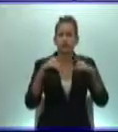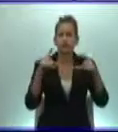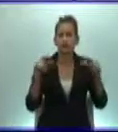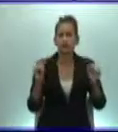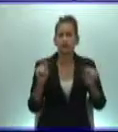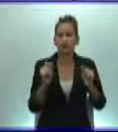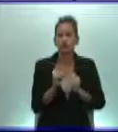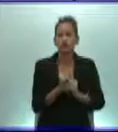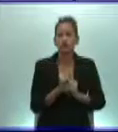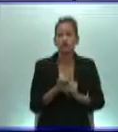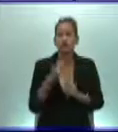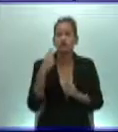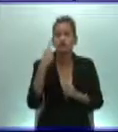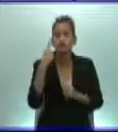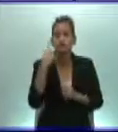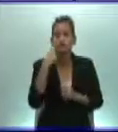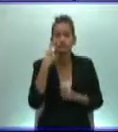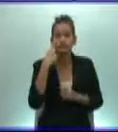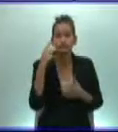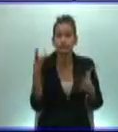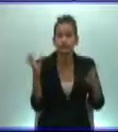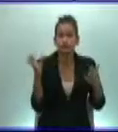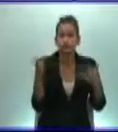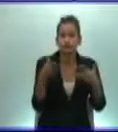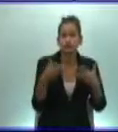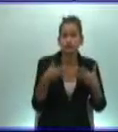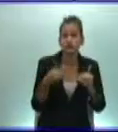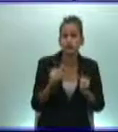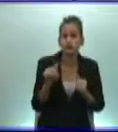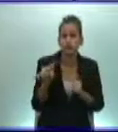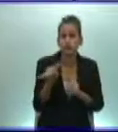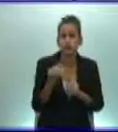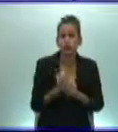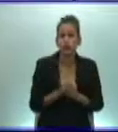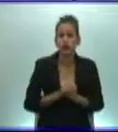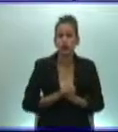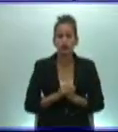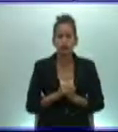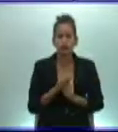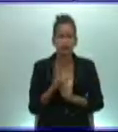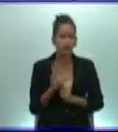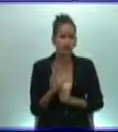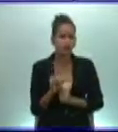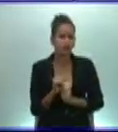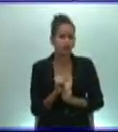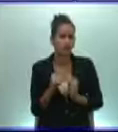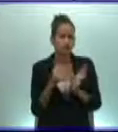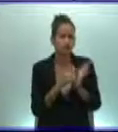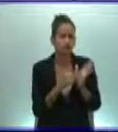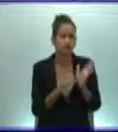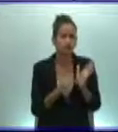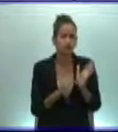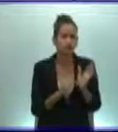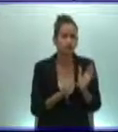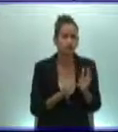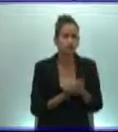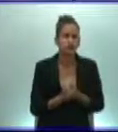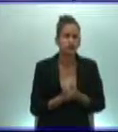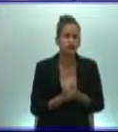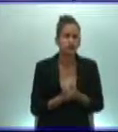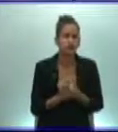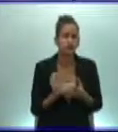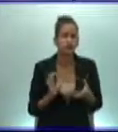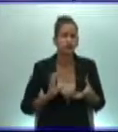mismo acabamos de concluir que son iguales. Si estamos hablando de elementos que forman